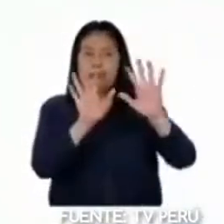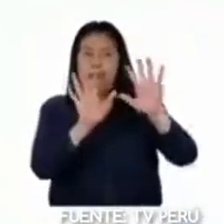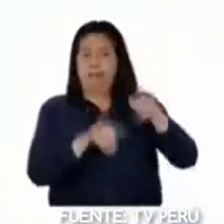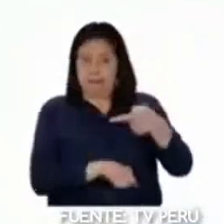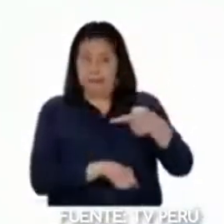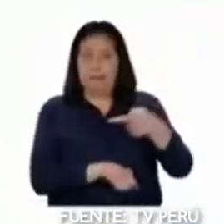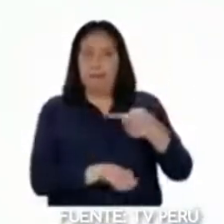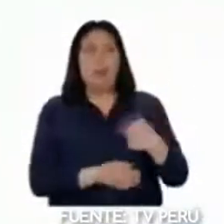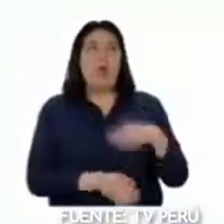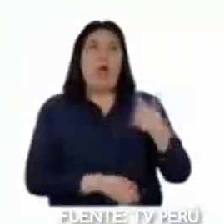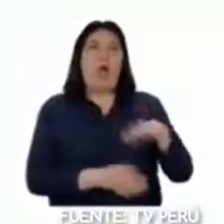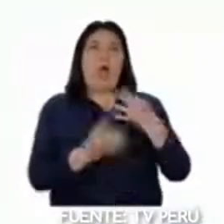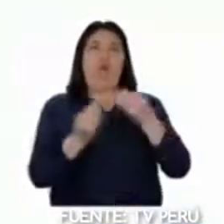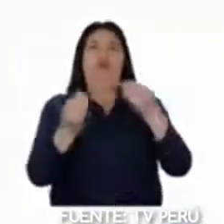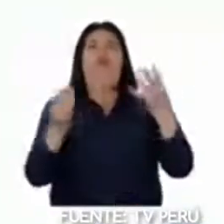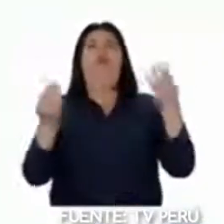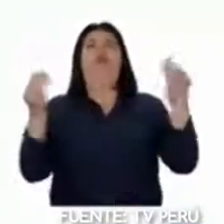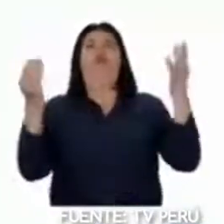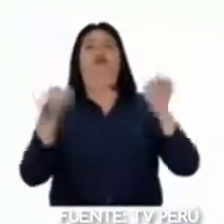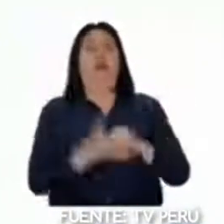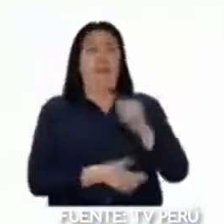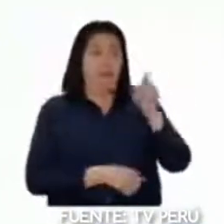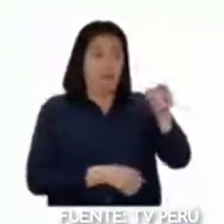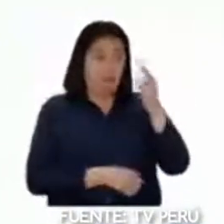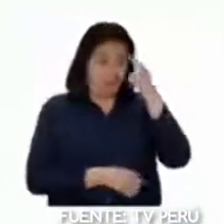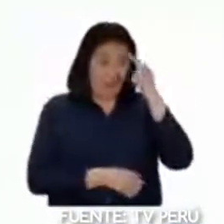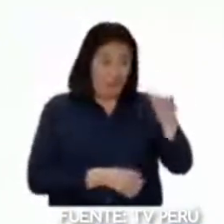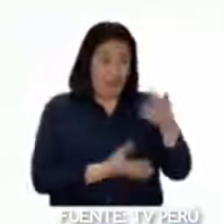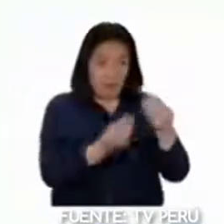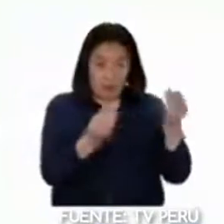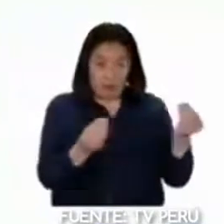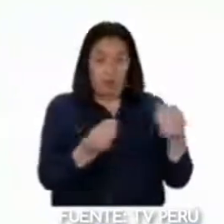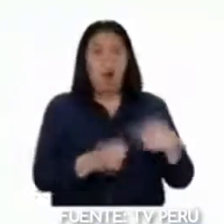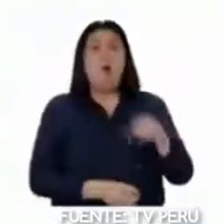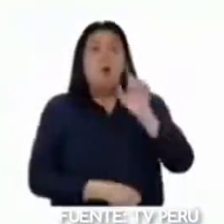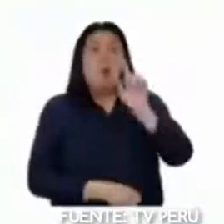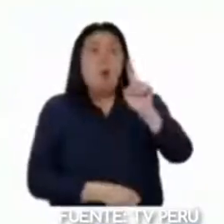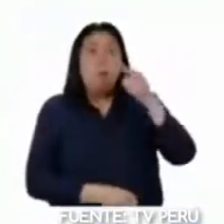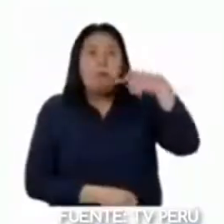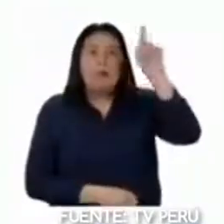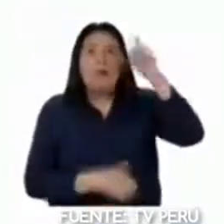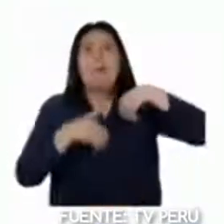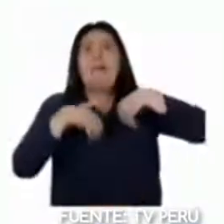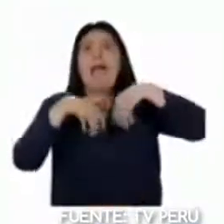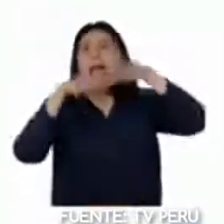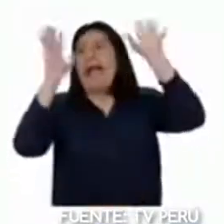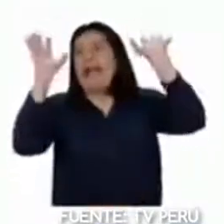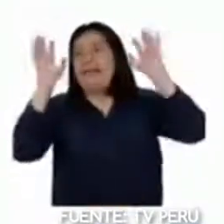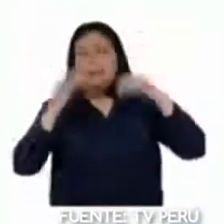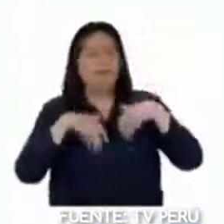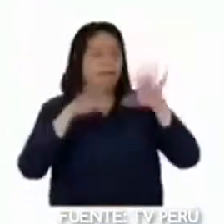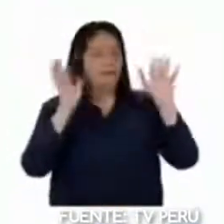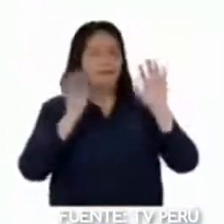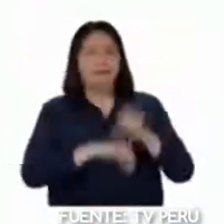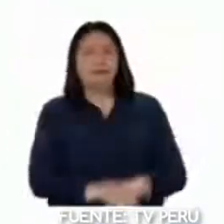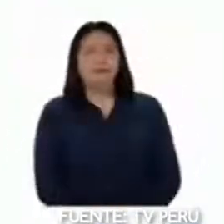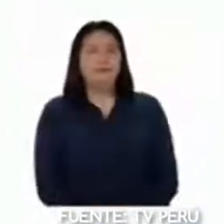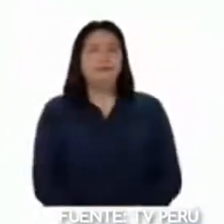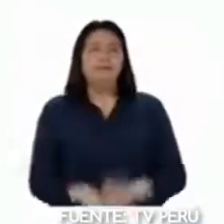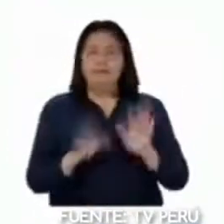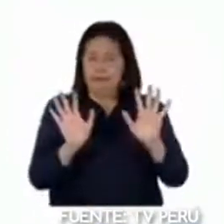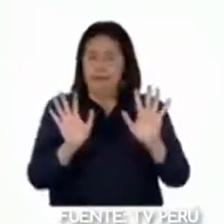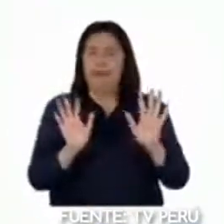10.000 manzanas son un montón. Y si eso te parece mucho, 1 millón es más grande aún. Muy